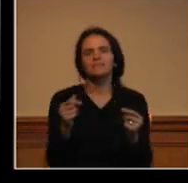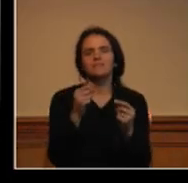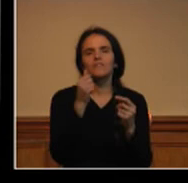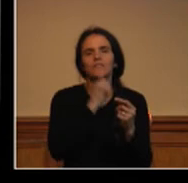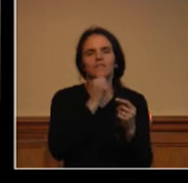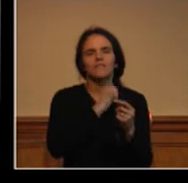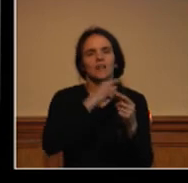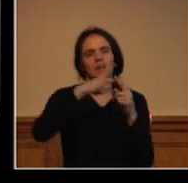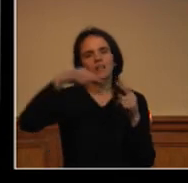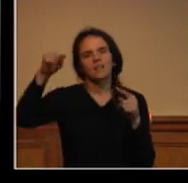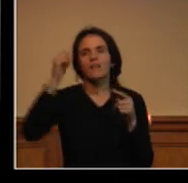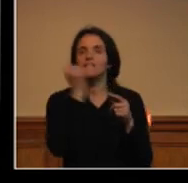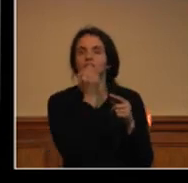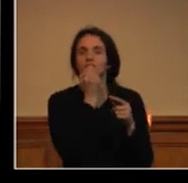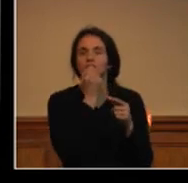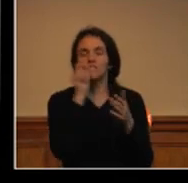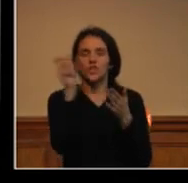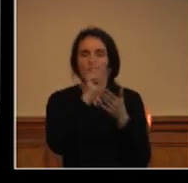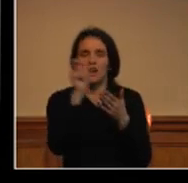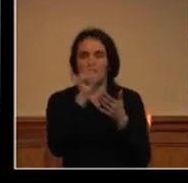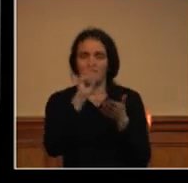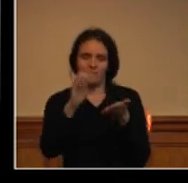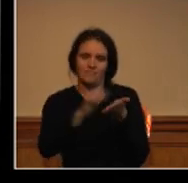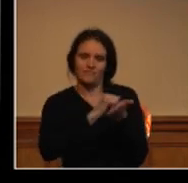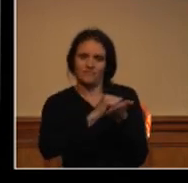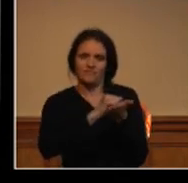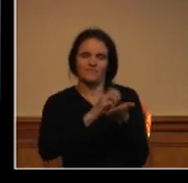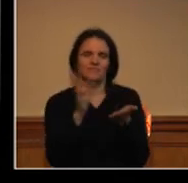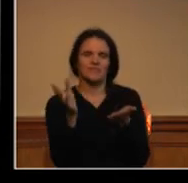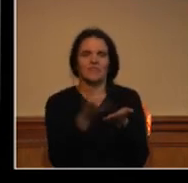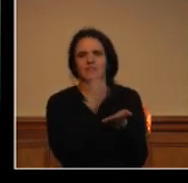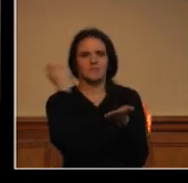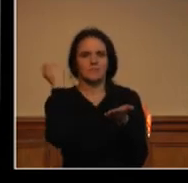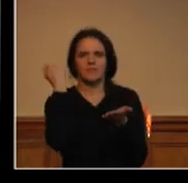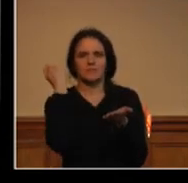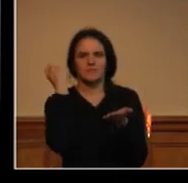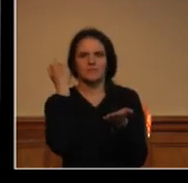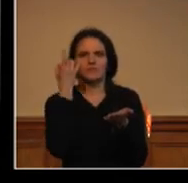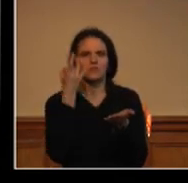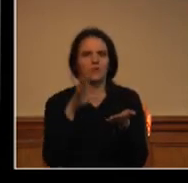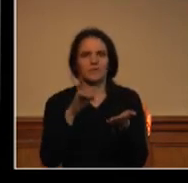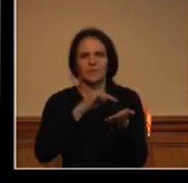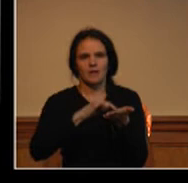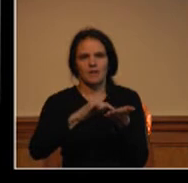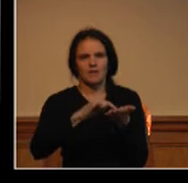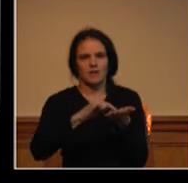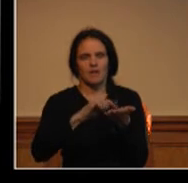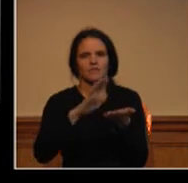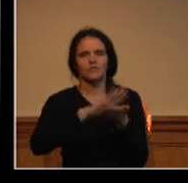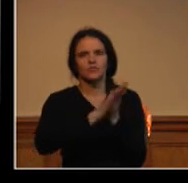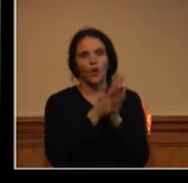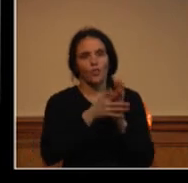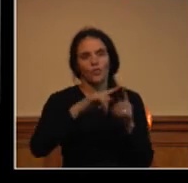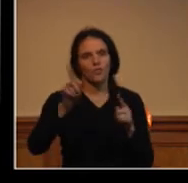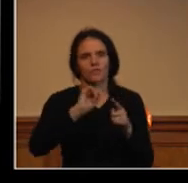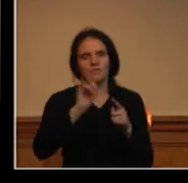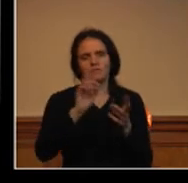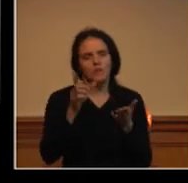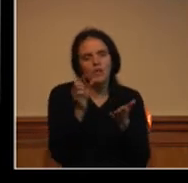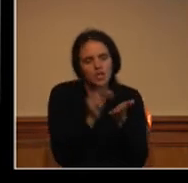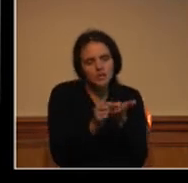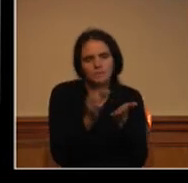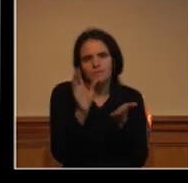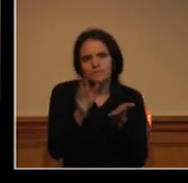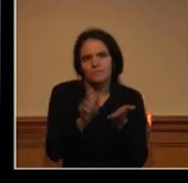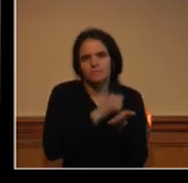hacemos una línea y nos equivocamos, ponemos deshacer y desaparece solamente esa línea y no todo lo que hemos realizado con